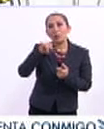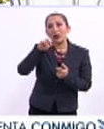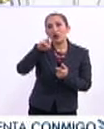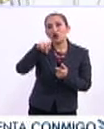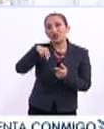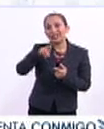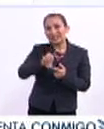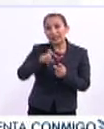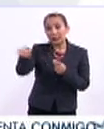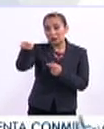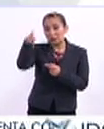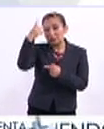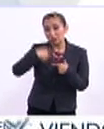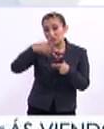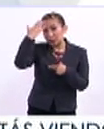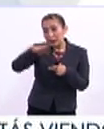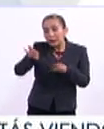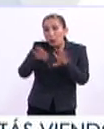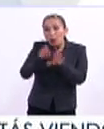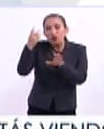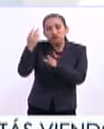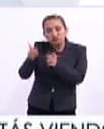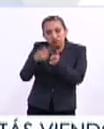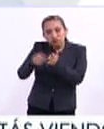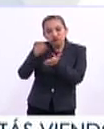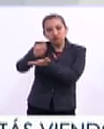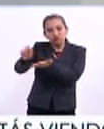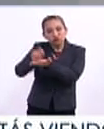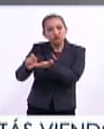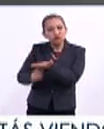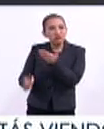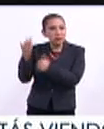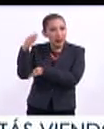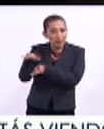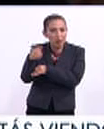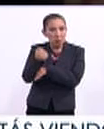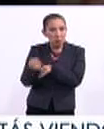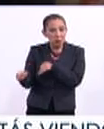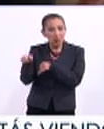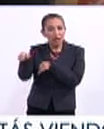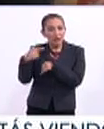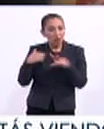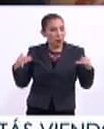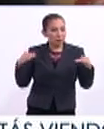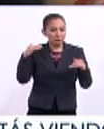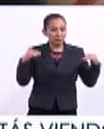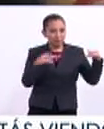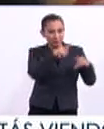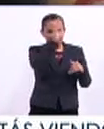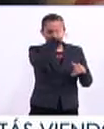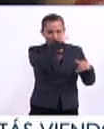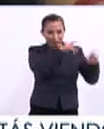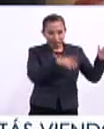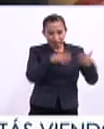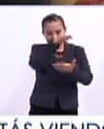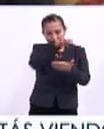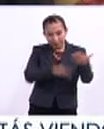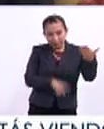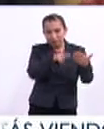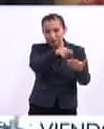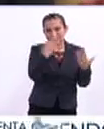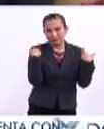Nidia Olvera, que es gente que está continuamente colaborando en medios. Y pues ahí se logró un balance. Obviamente pues los textos con